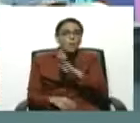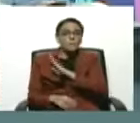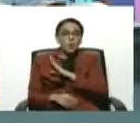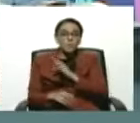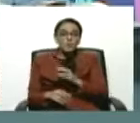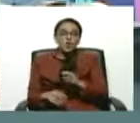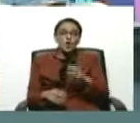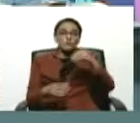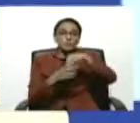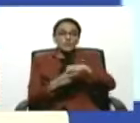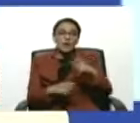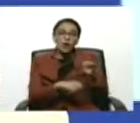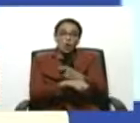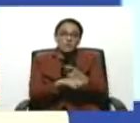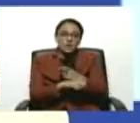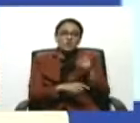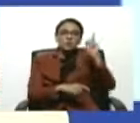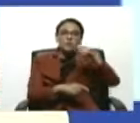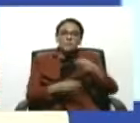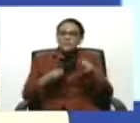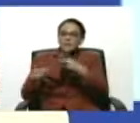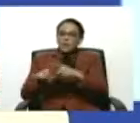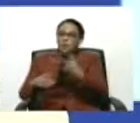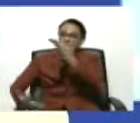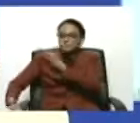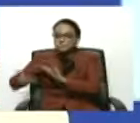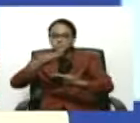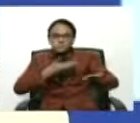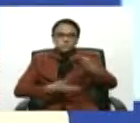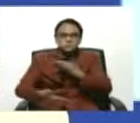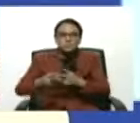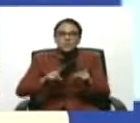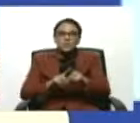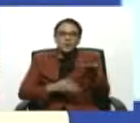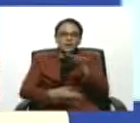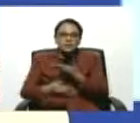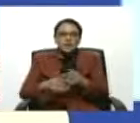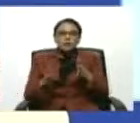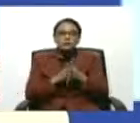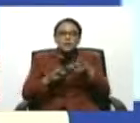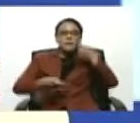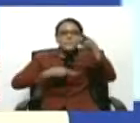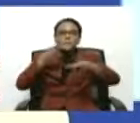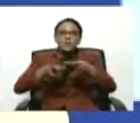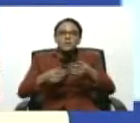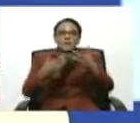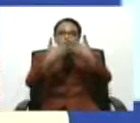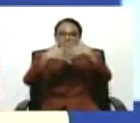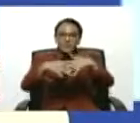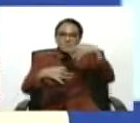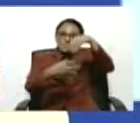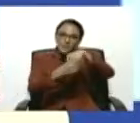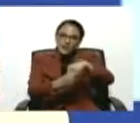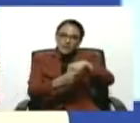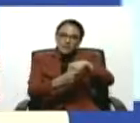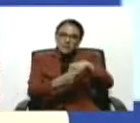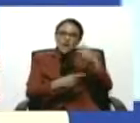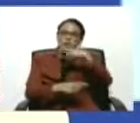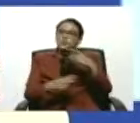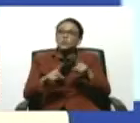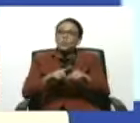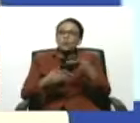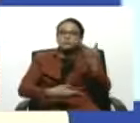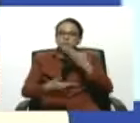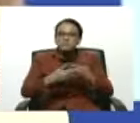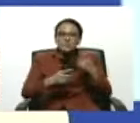gobiernos locales para dar la infraestructura las políticas industriales y